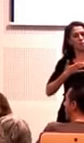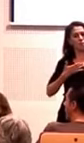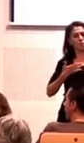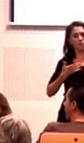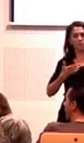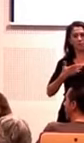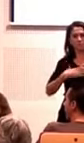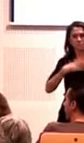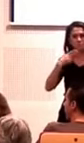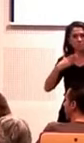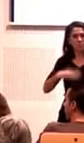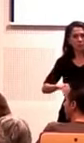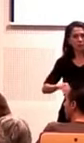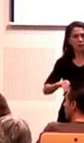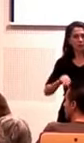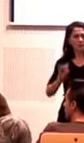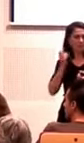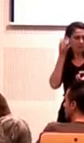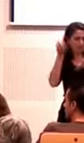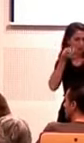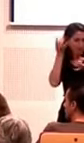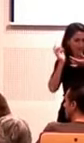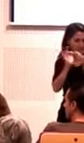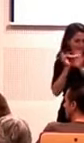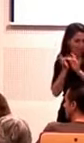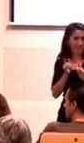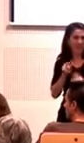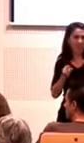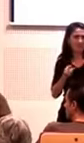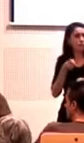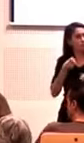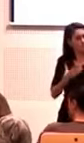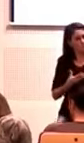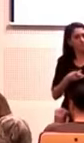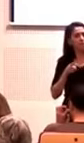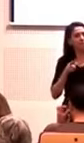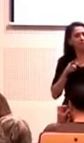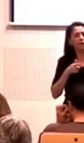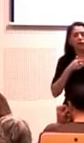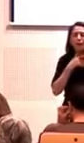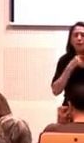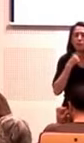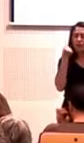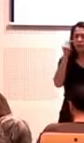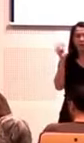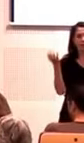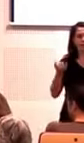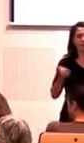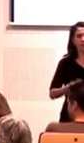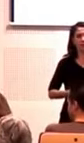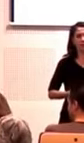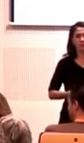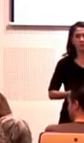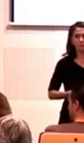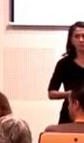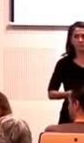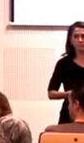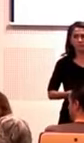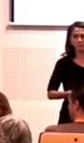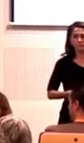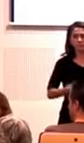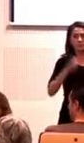donde poder pelar la pava, que se suele decir, ¿no? Y eso, sí que me gustaría comentar algo que no